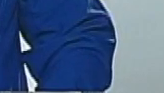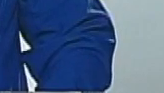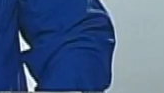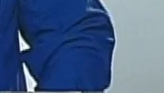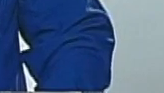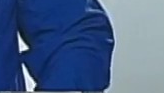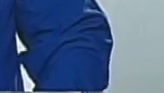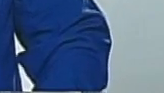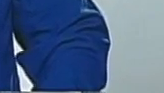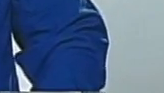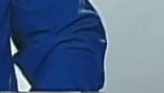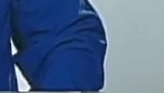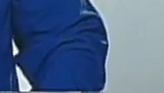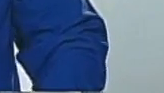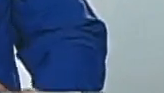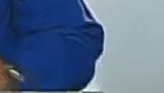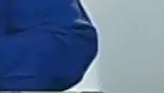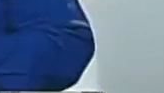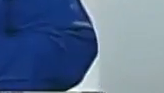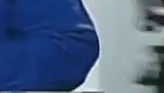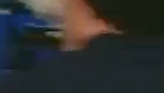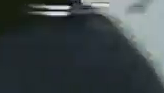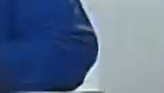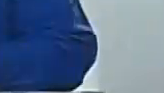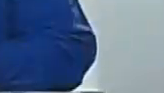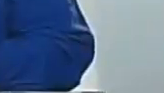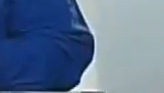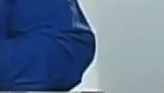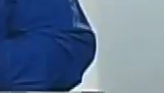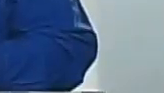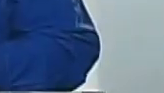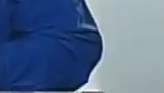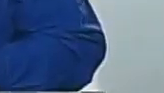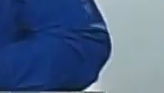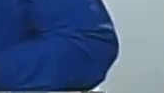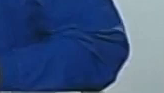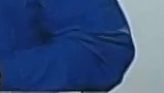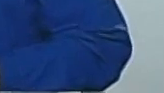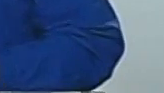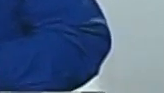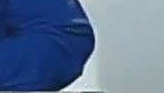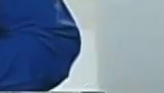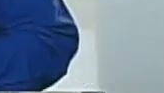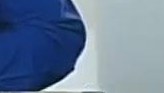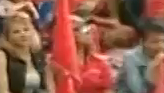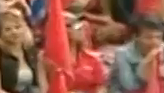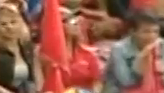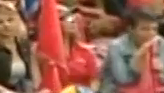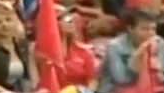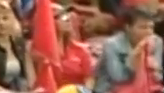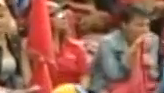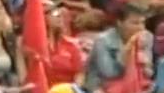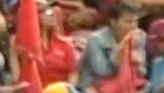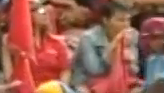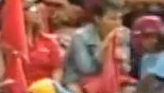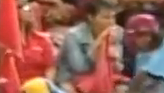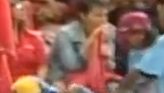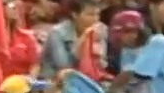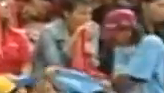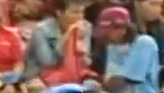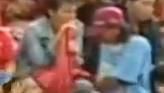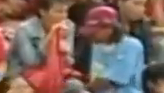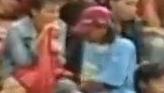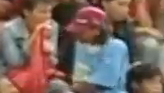primarias o tomarán, dependiendo de la fecha que concrete el Consejo Nacional Electoral, es un calendario, un candidato por consenso. En